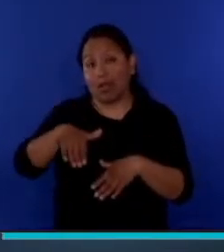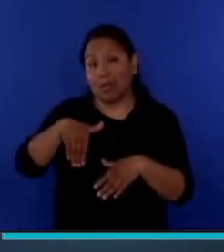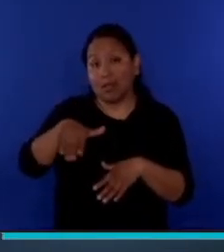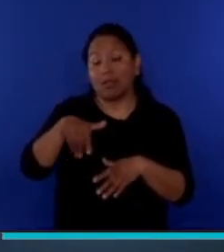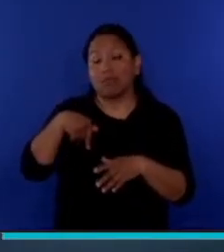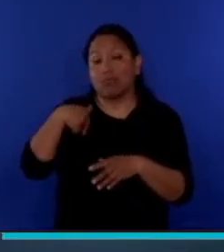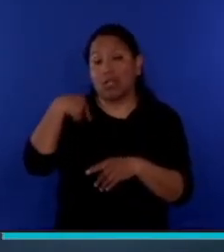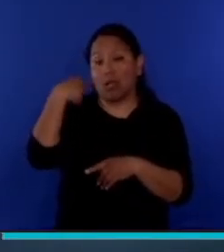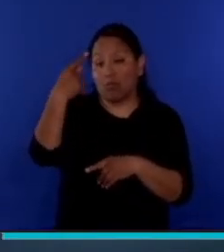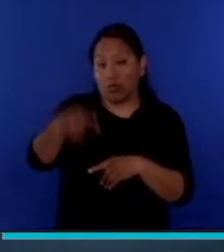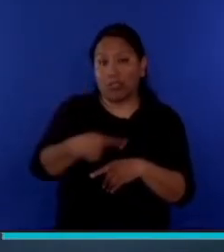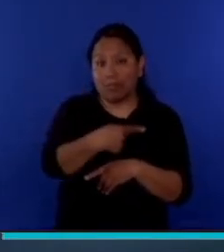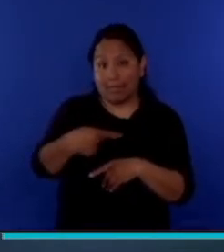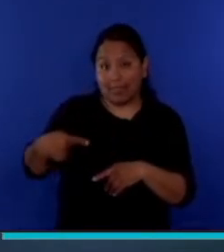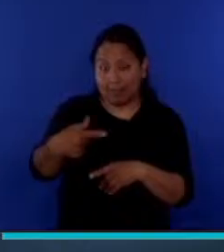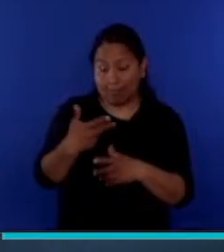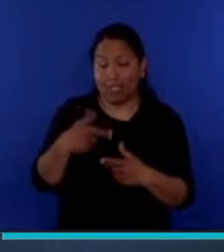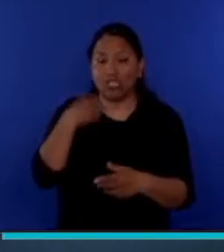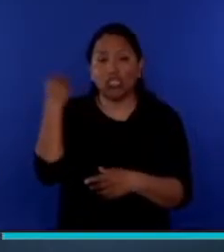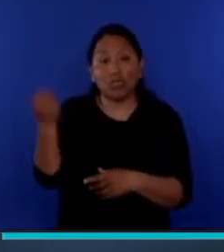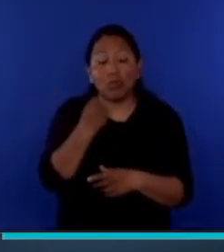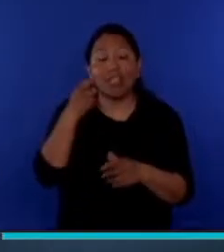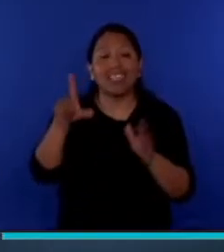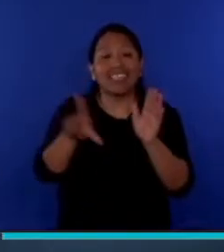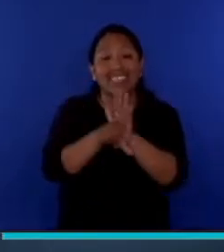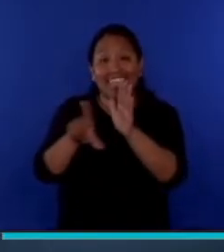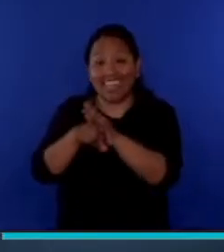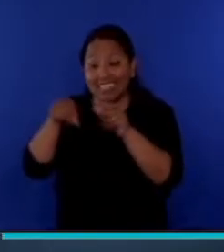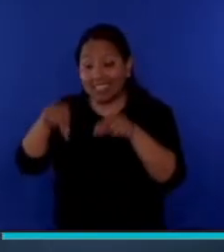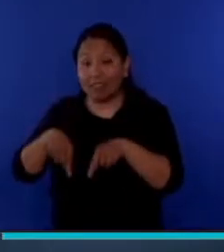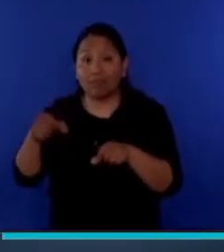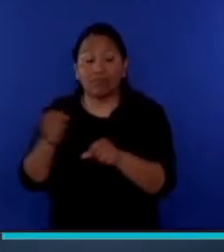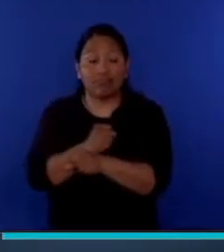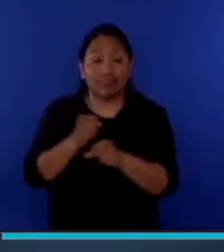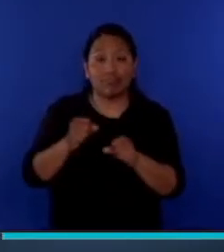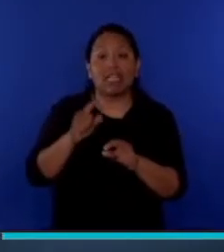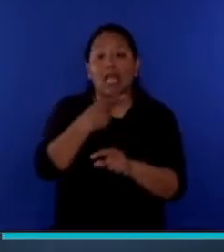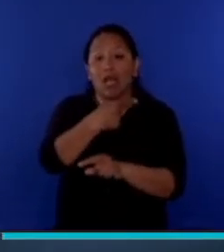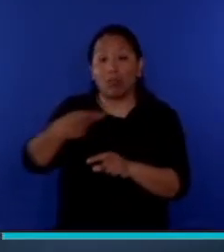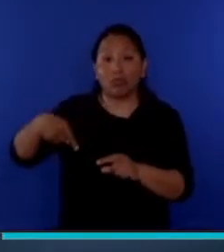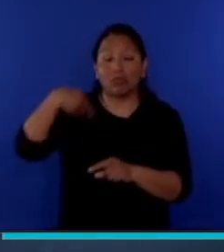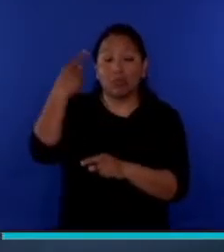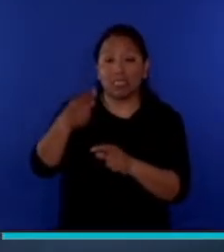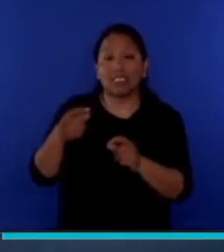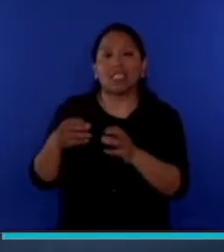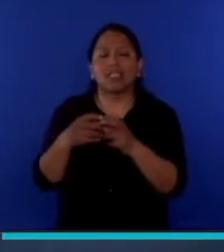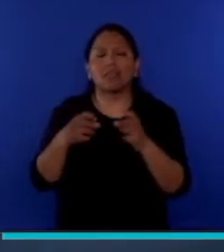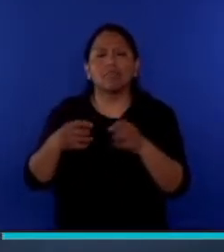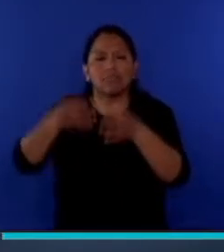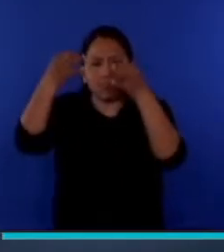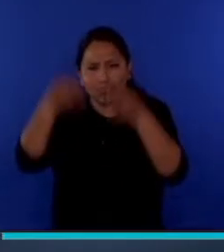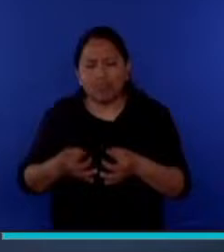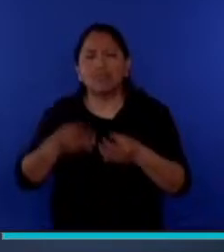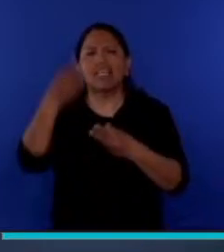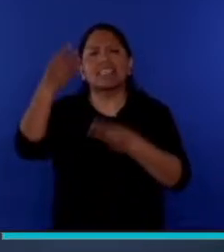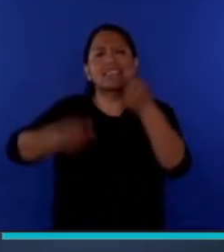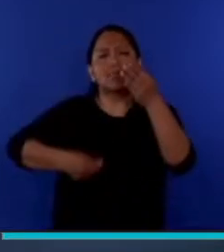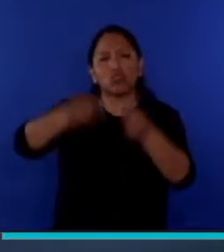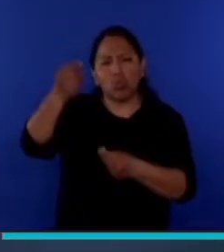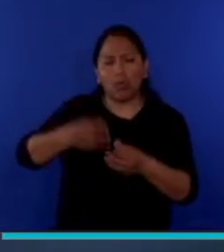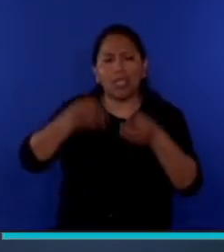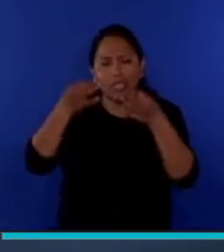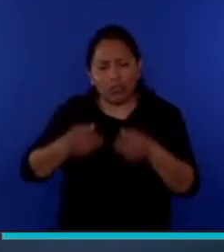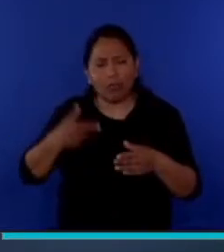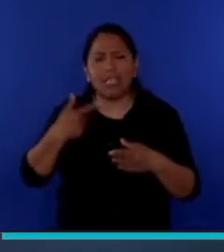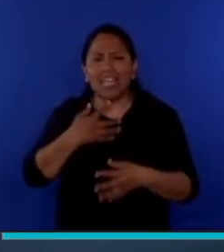las próximas semanas. Y es importante que todas estas leyes que hemos votado acá, las próximas semanas las discutamos en serio, en un presupuesto que nos ponga de